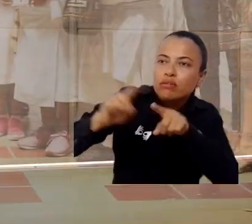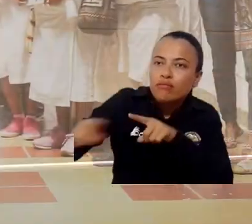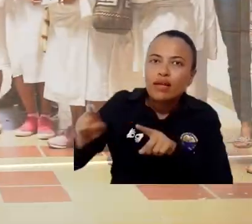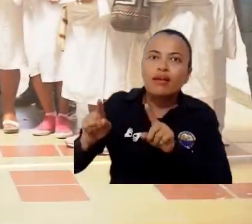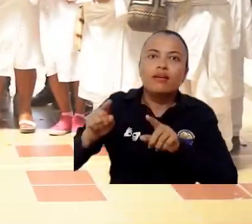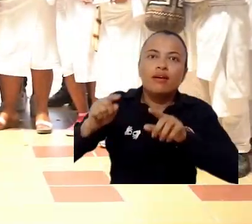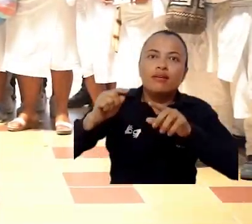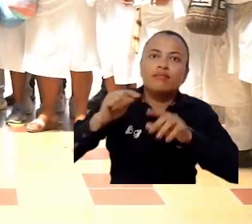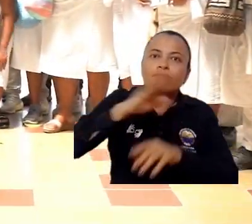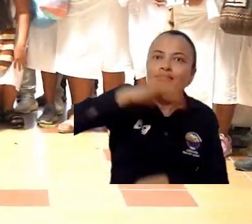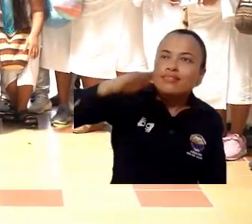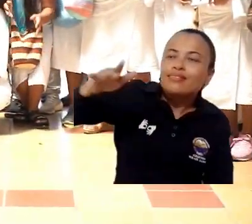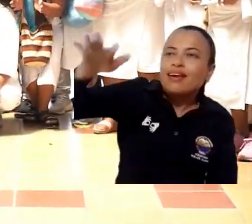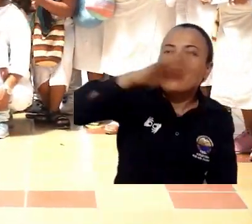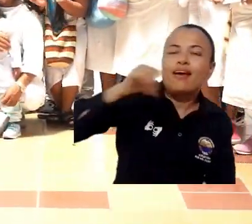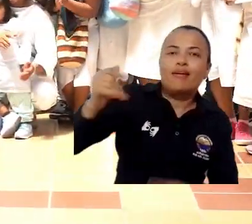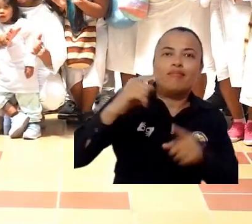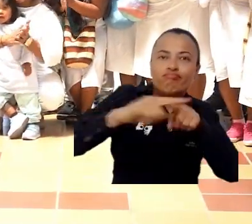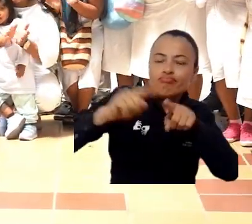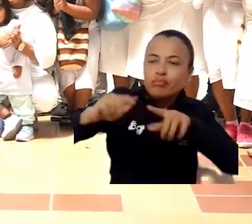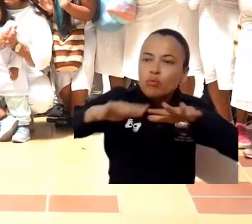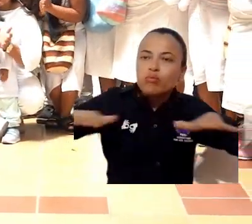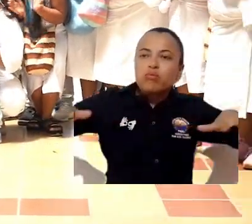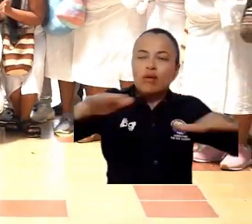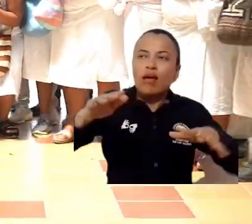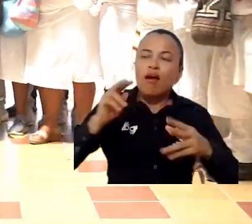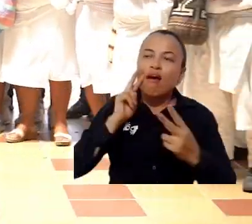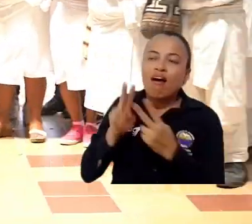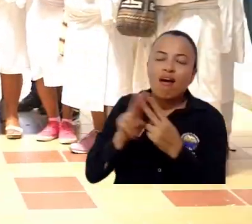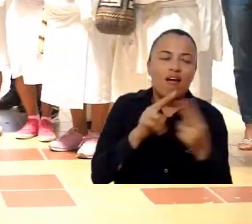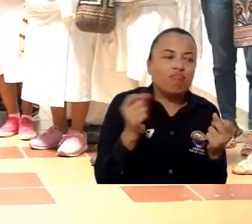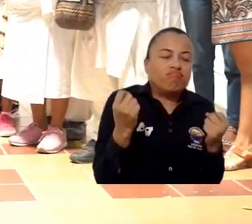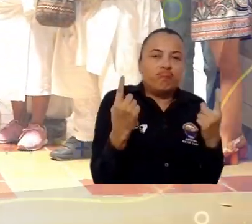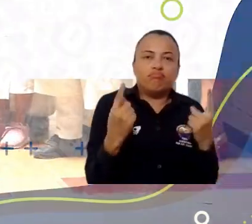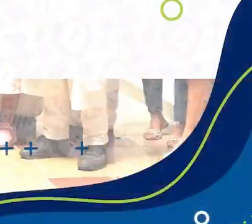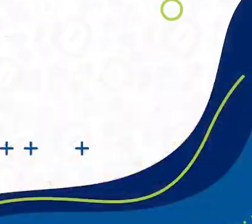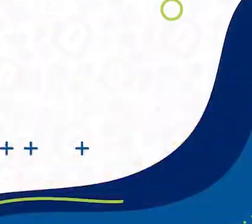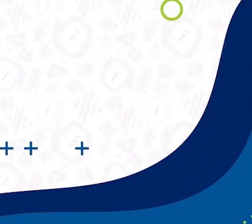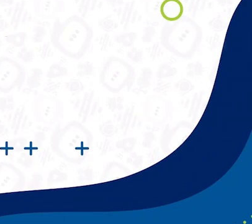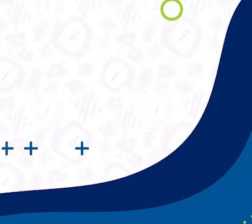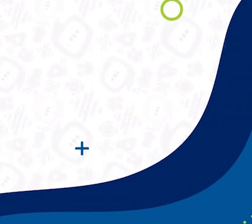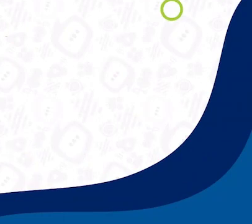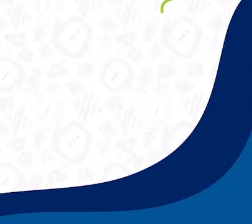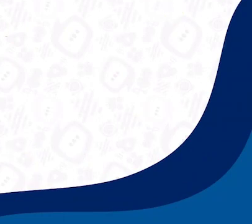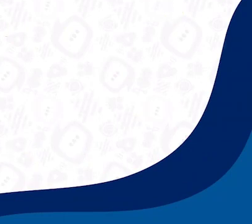que todos nos podamos reconocer en ese mundo intercultural. Universidad